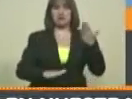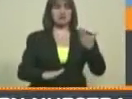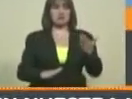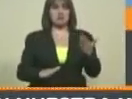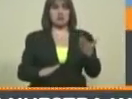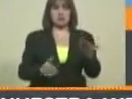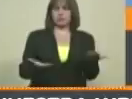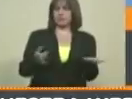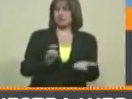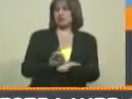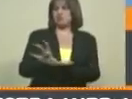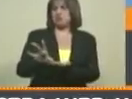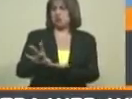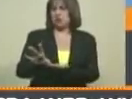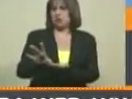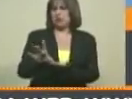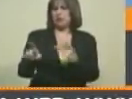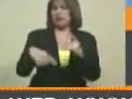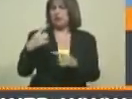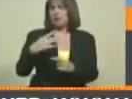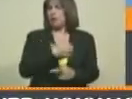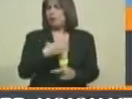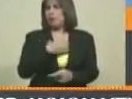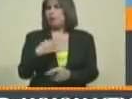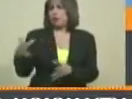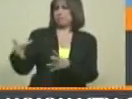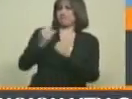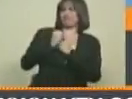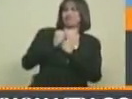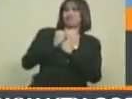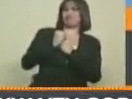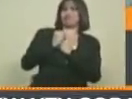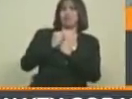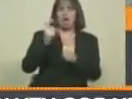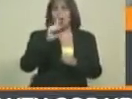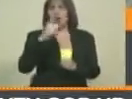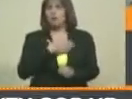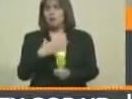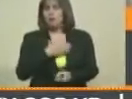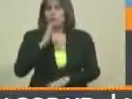Nos quieren expulsar y como no pueden, nos secuestran. Ah, no nos podemos ir.